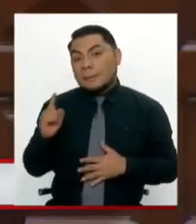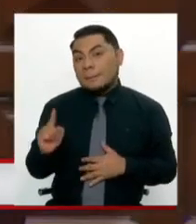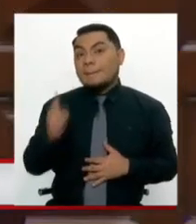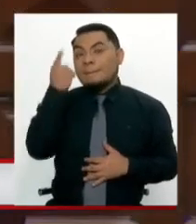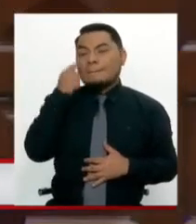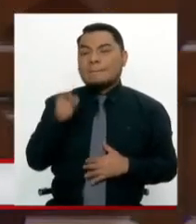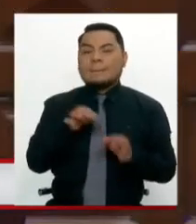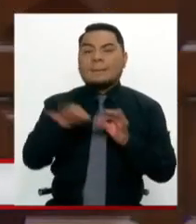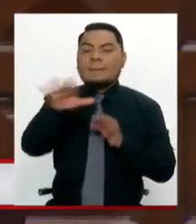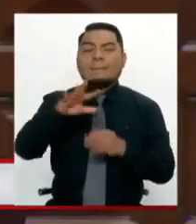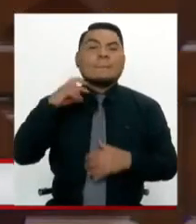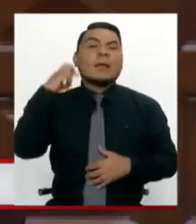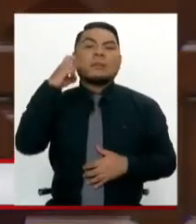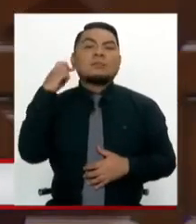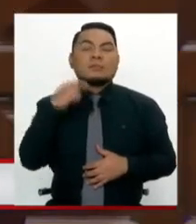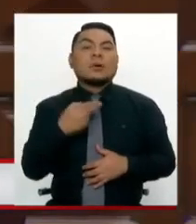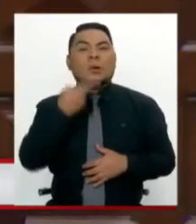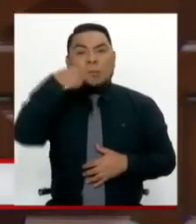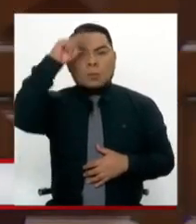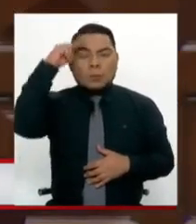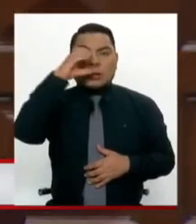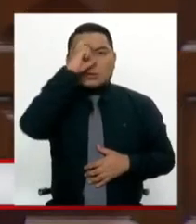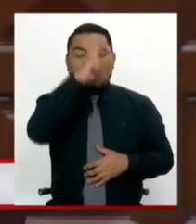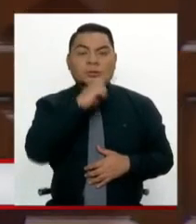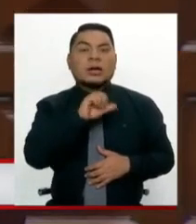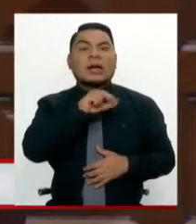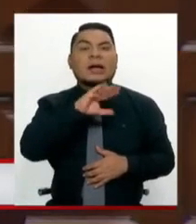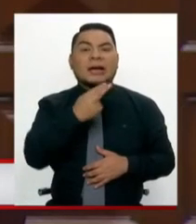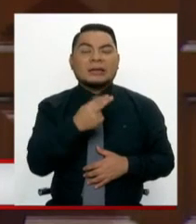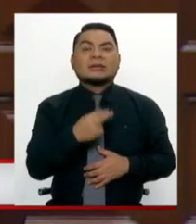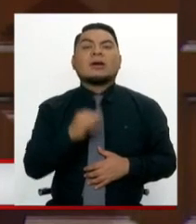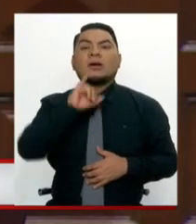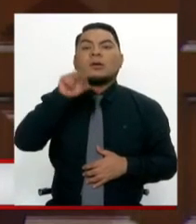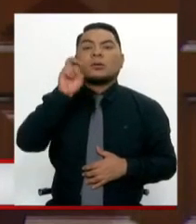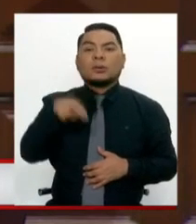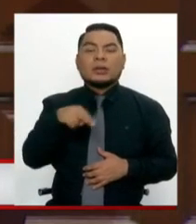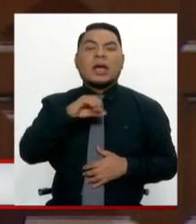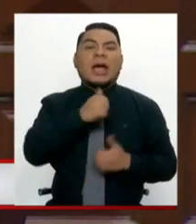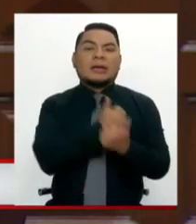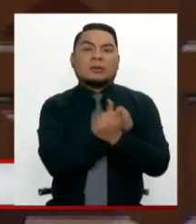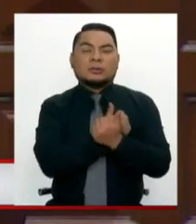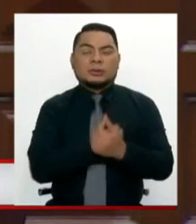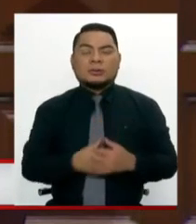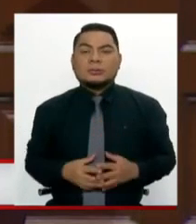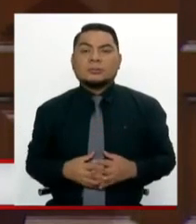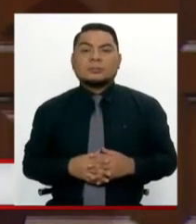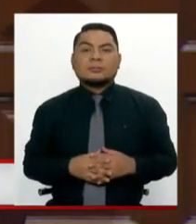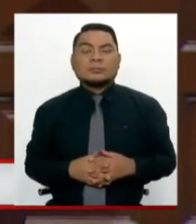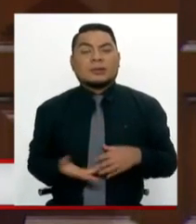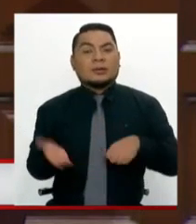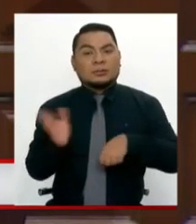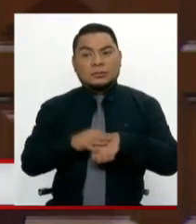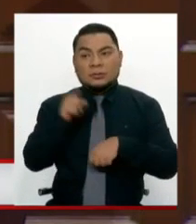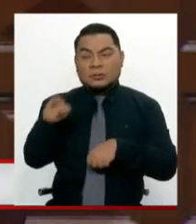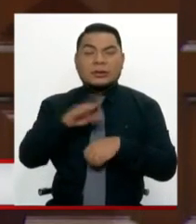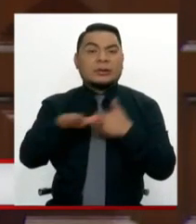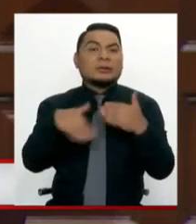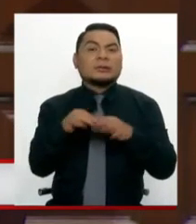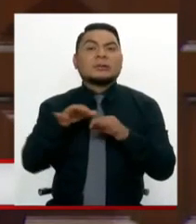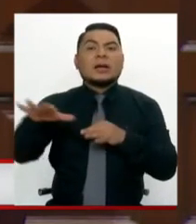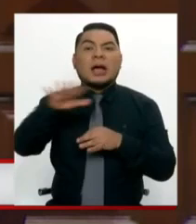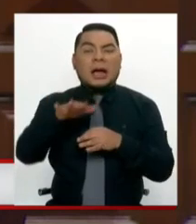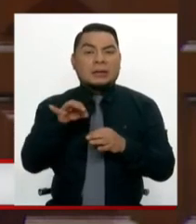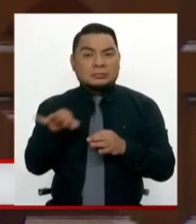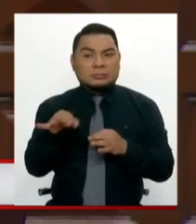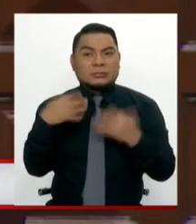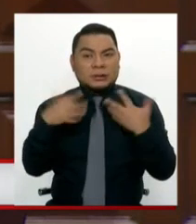Principalmente en las regiones de Puno, Huánuco, Cusco, Ancash, Junín y Ayacucho. Sobre la red vial departamental,